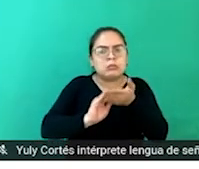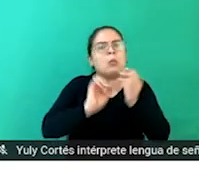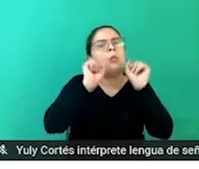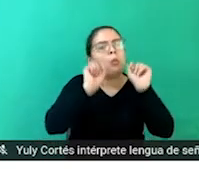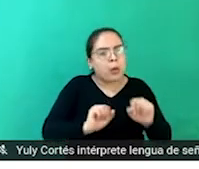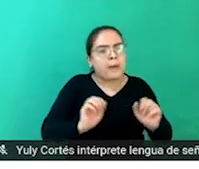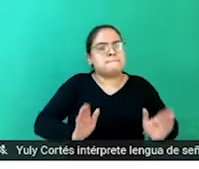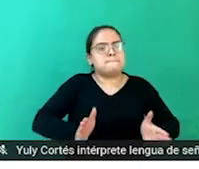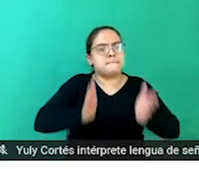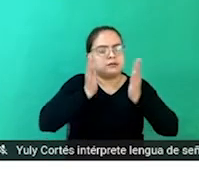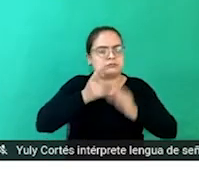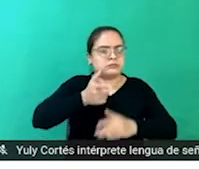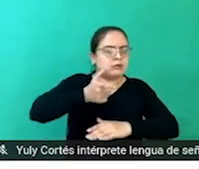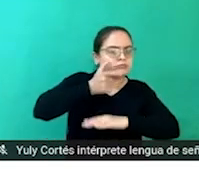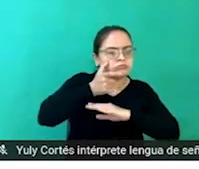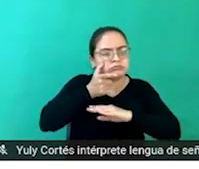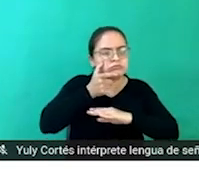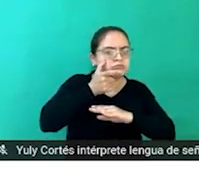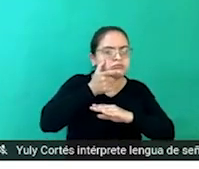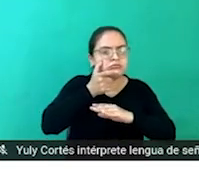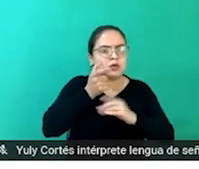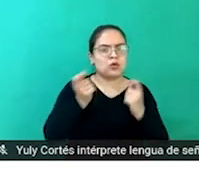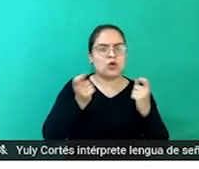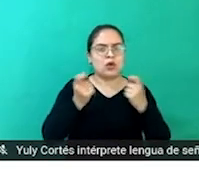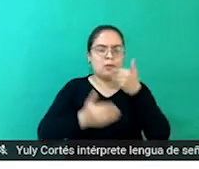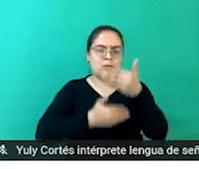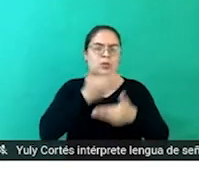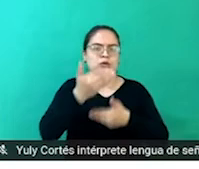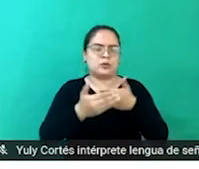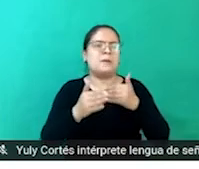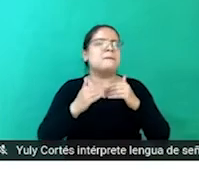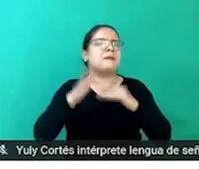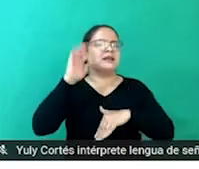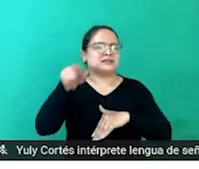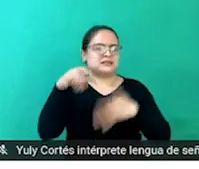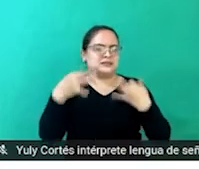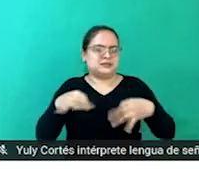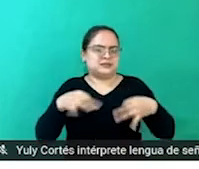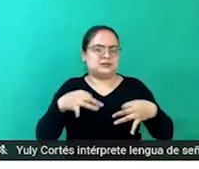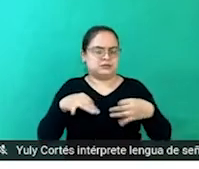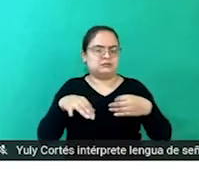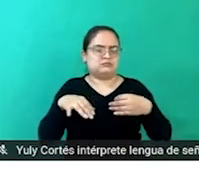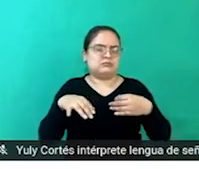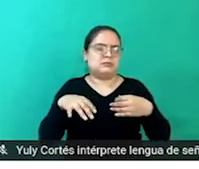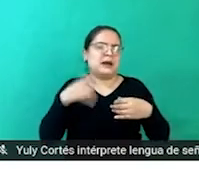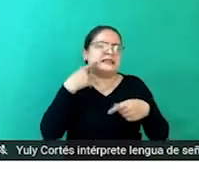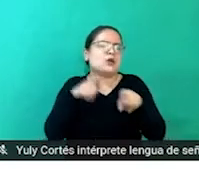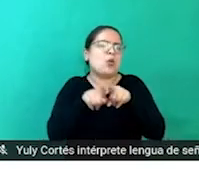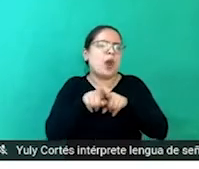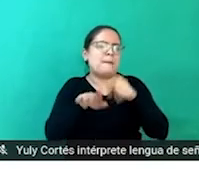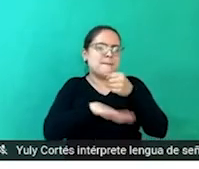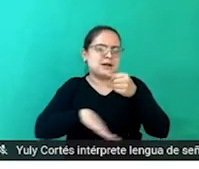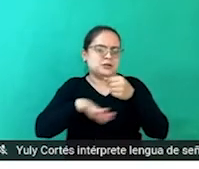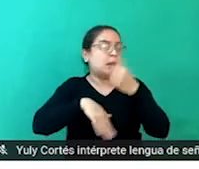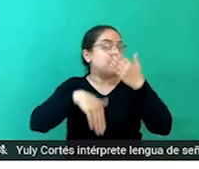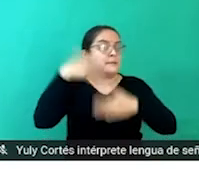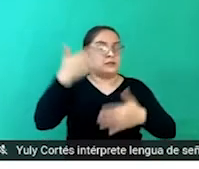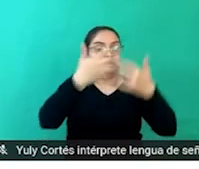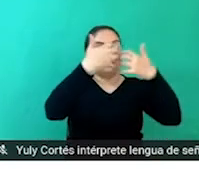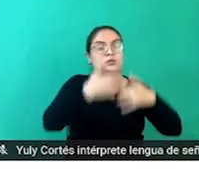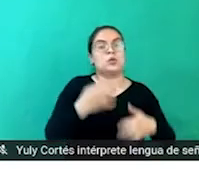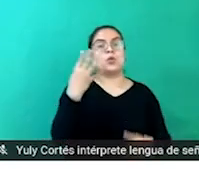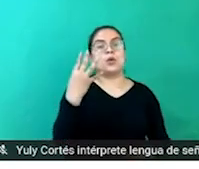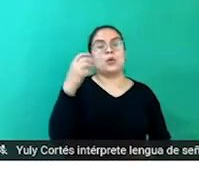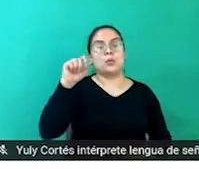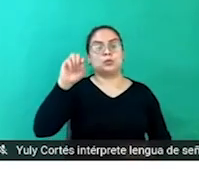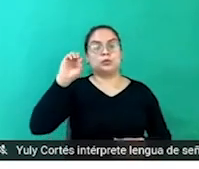mayor supervisión de los procesos. Esto es lo más básico, con esto es lo que empezamos con Industria 4.0 y